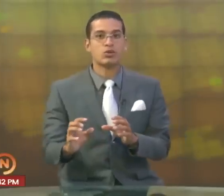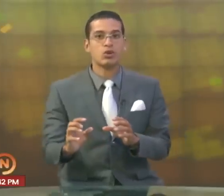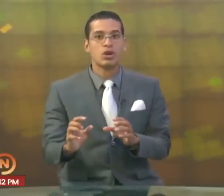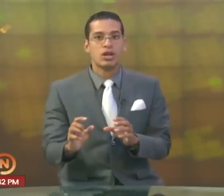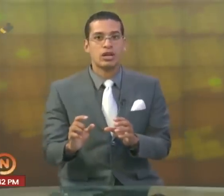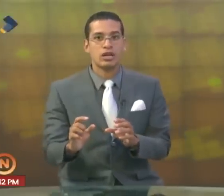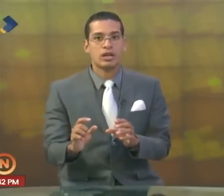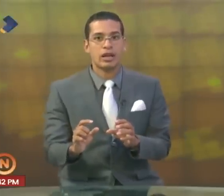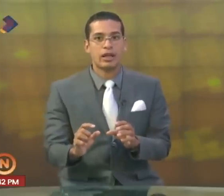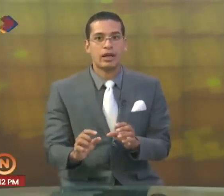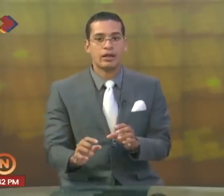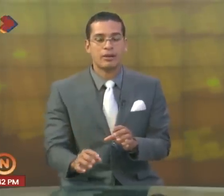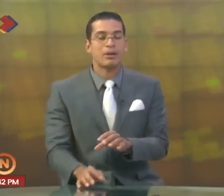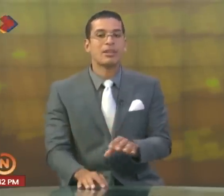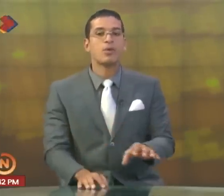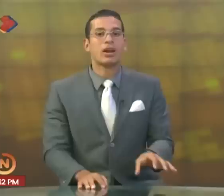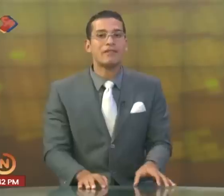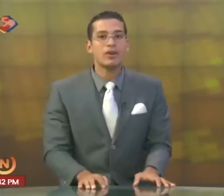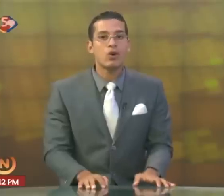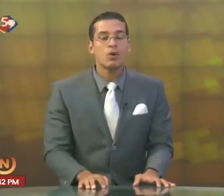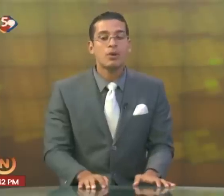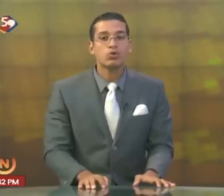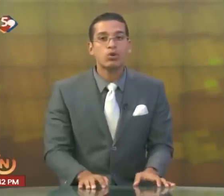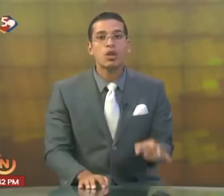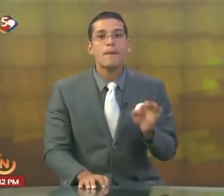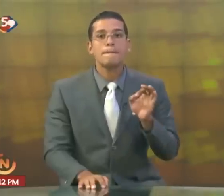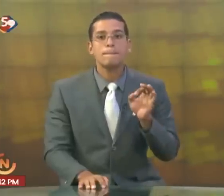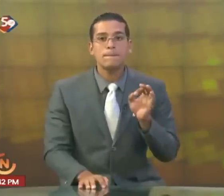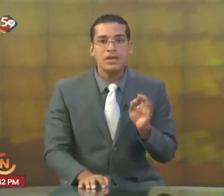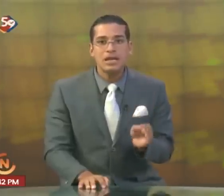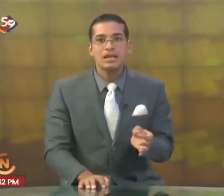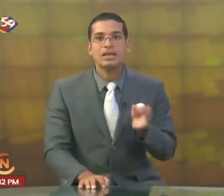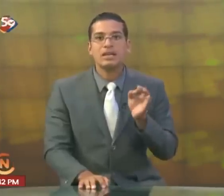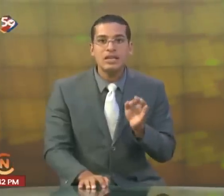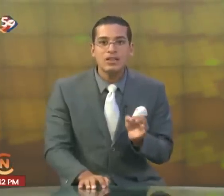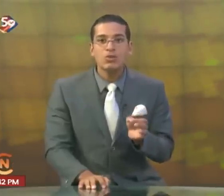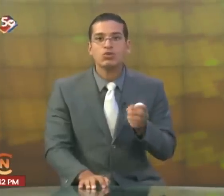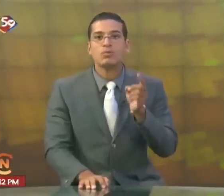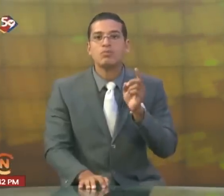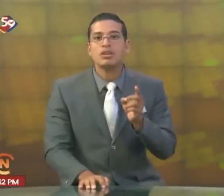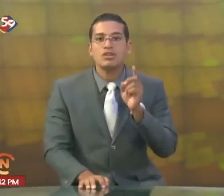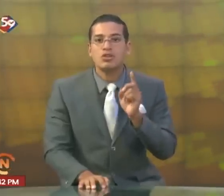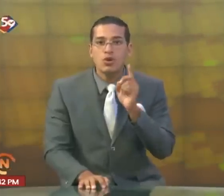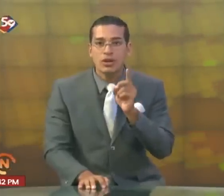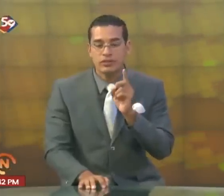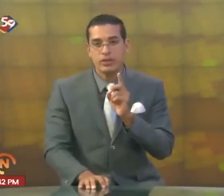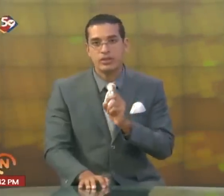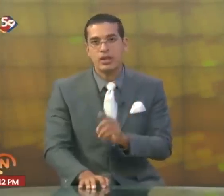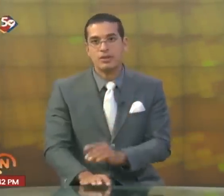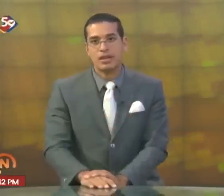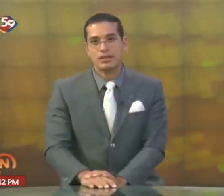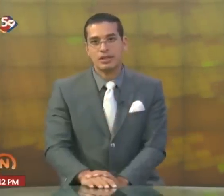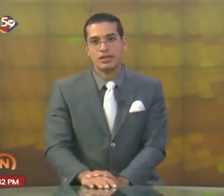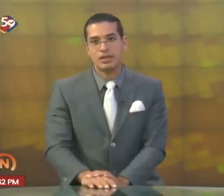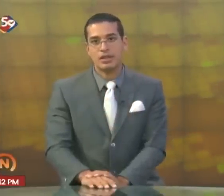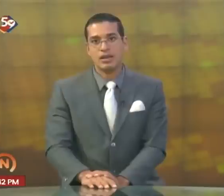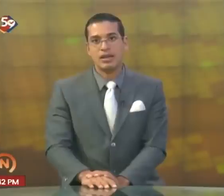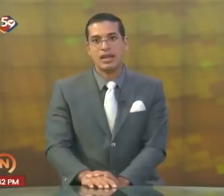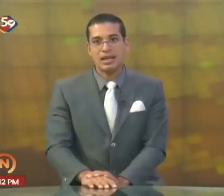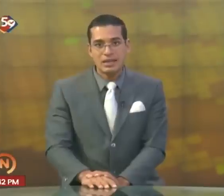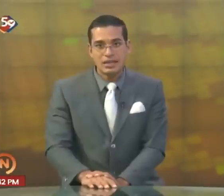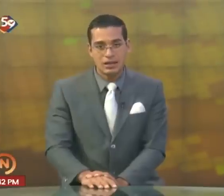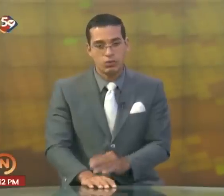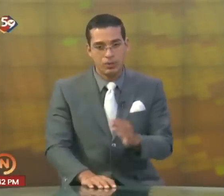del desarrollo en cada a nivel demográfico, pero son 1.500 millones de habitantes que